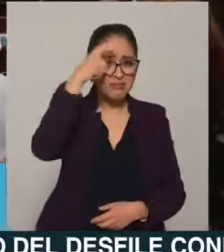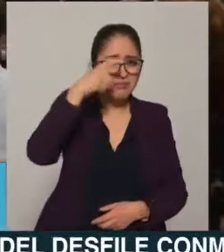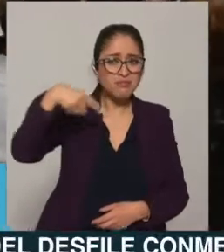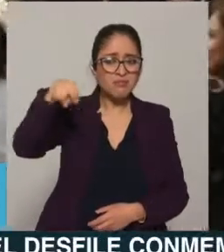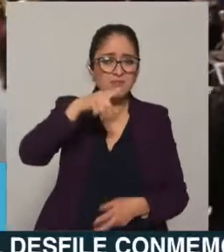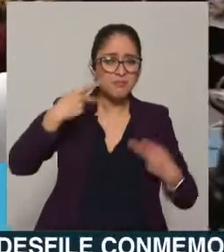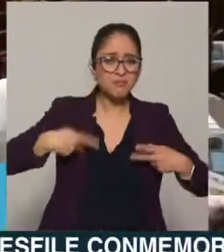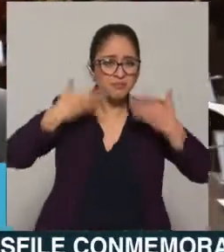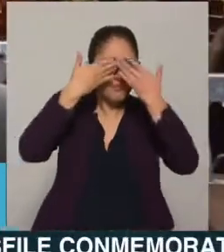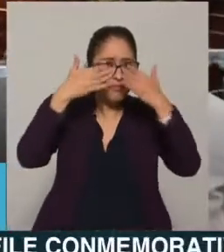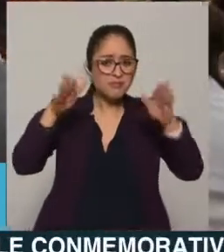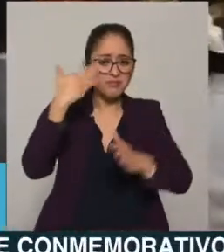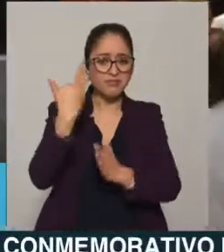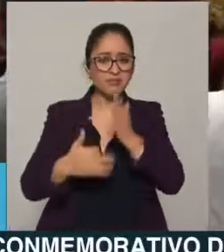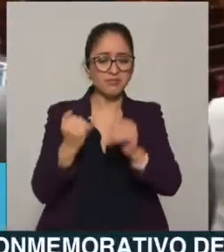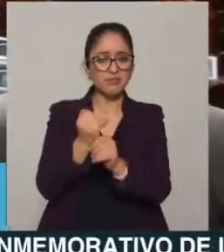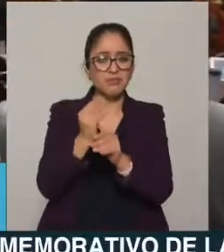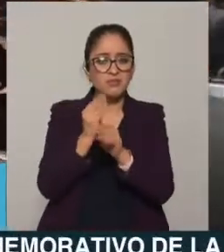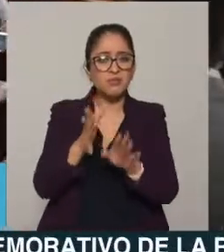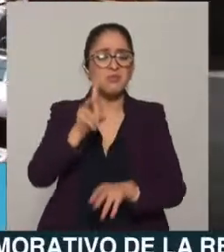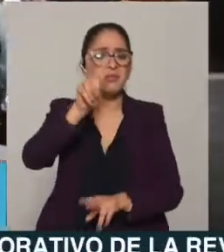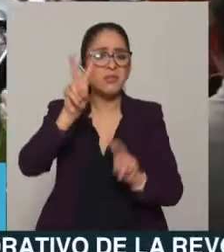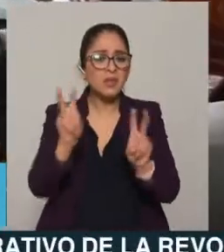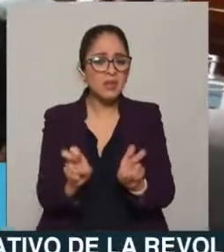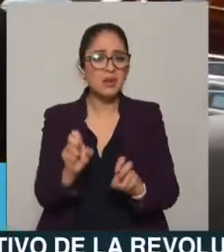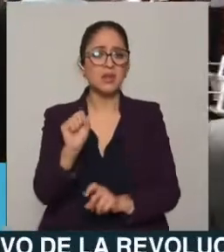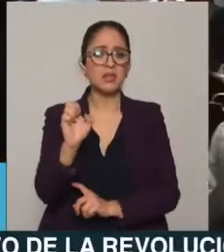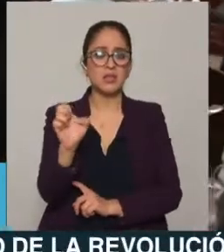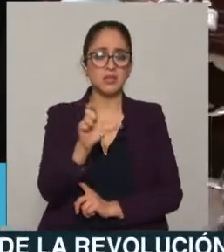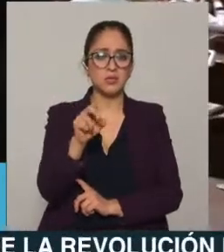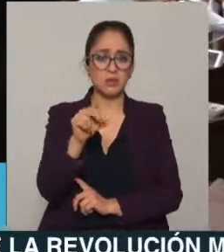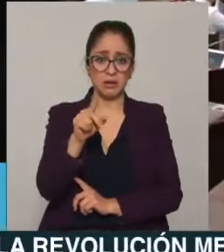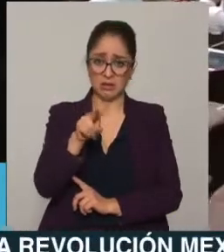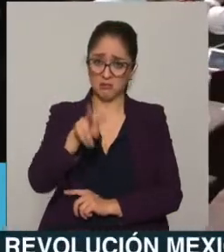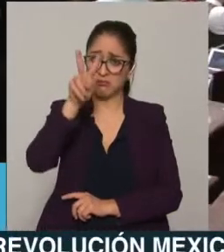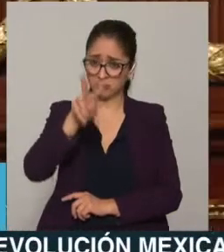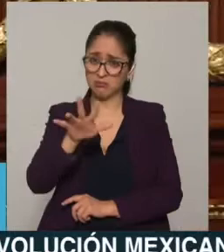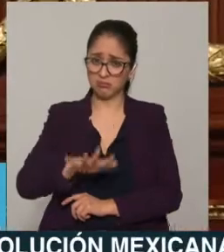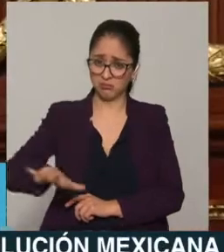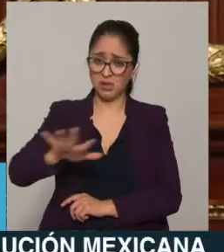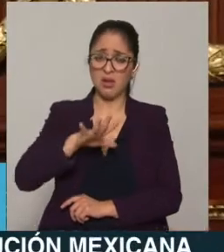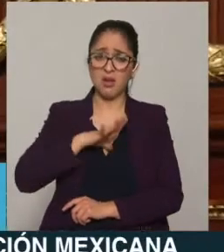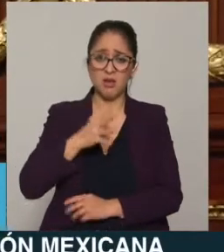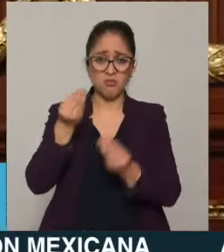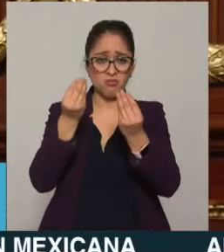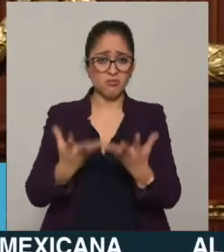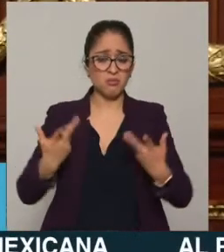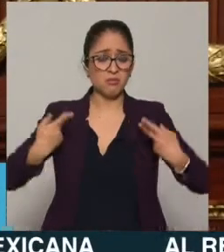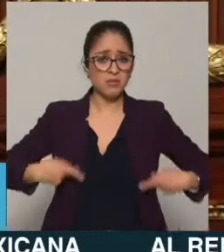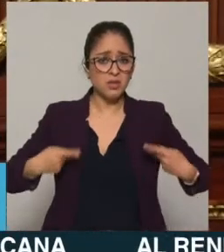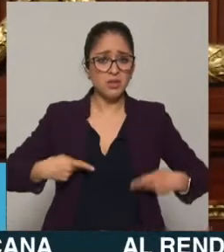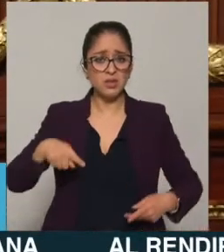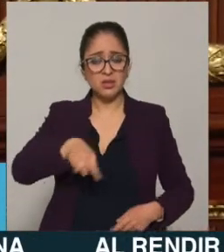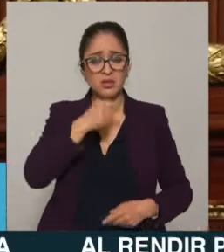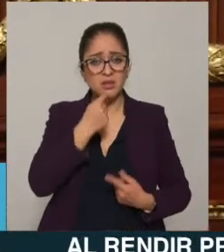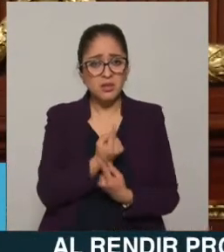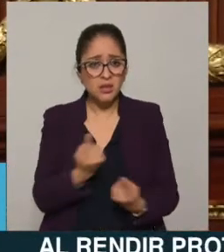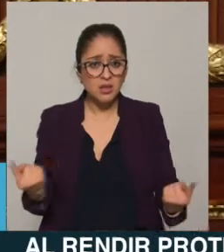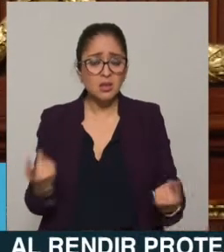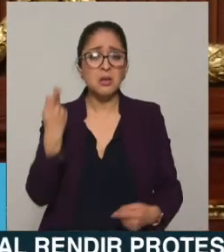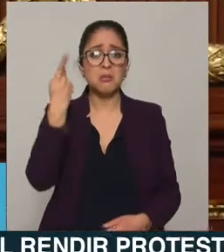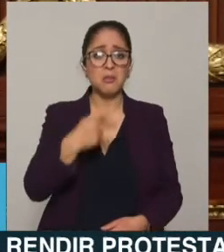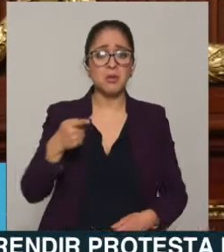falta de información que tenemos sobre la sexualidad, es una realidad que se vive en esta ciudad, y estas personas que no pueden acceder al